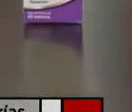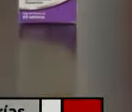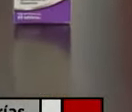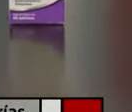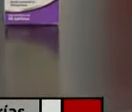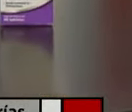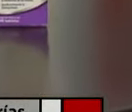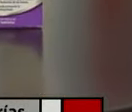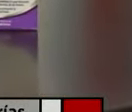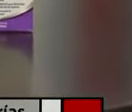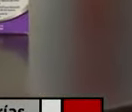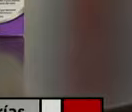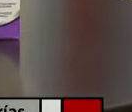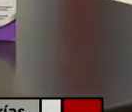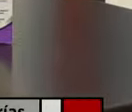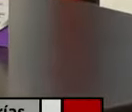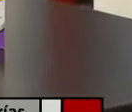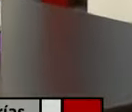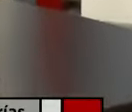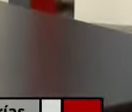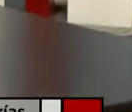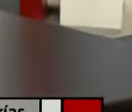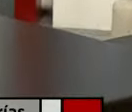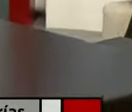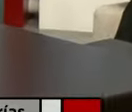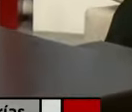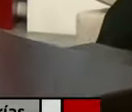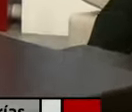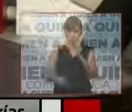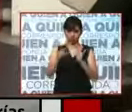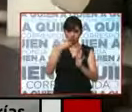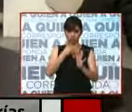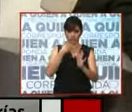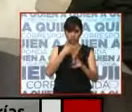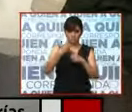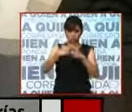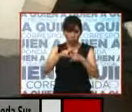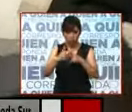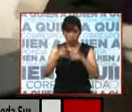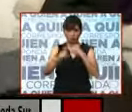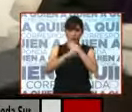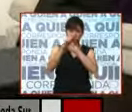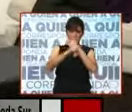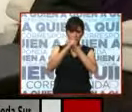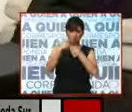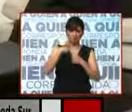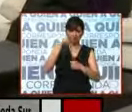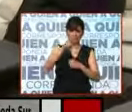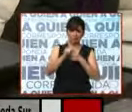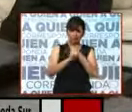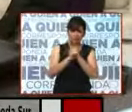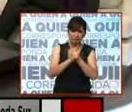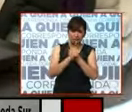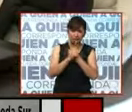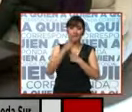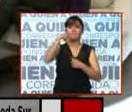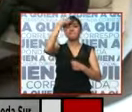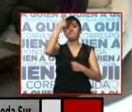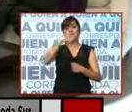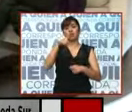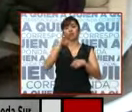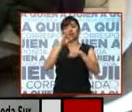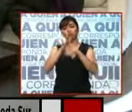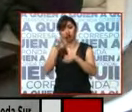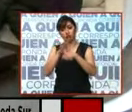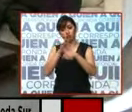eso? Claro, porque lo más importante es que yo sepa, me ubique, bueno, realmente tengo osteoporosis, tengo riesgo de sufrir osteoporosis, para que entonces mi